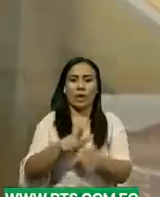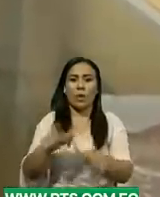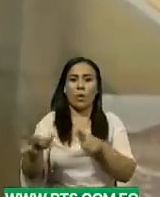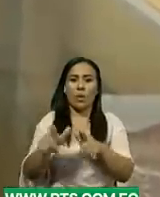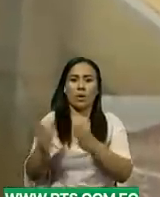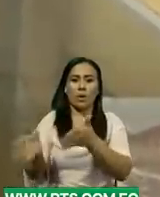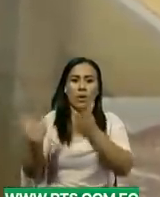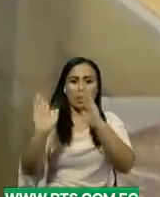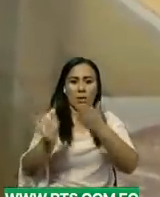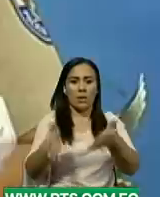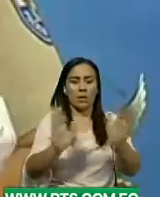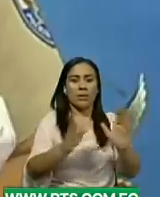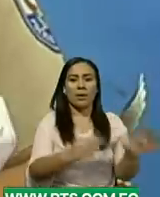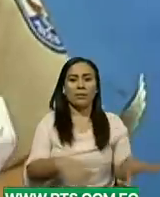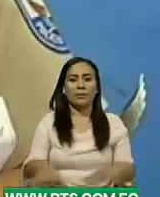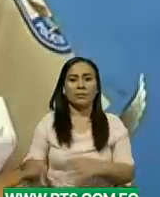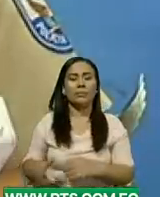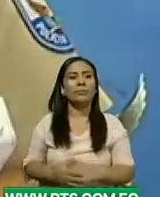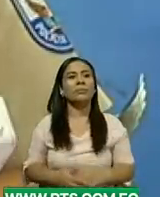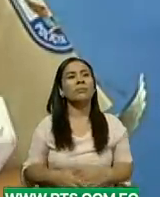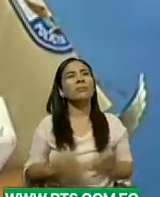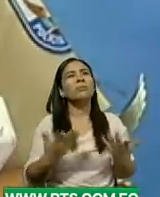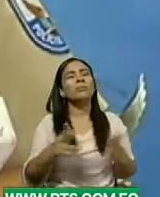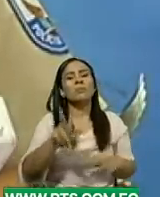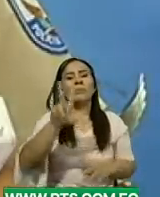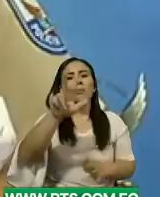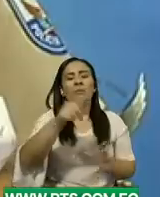destinados para esa actividad. Aproximadamente